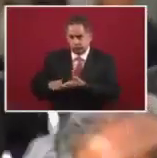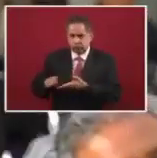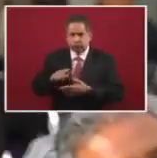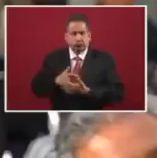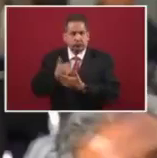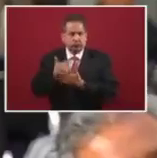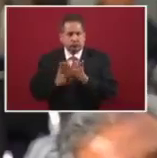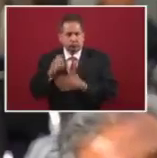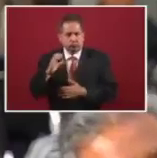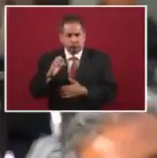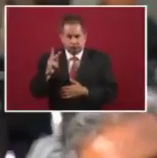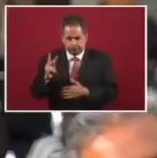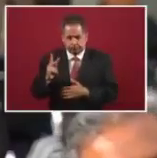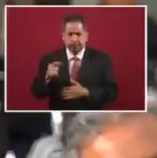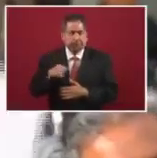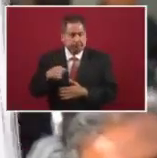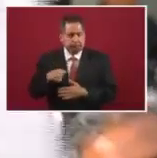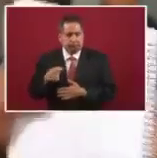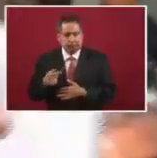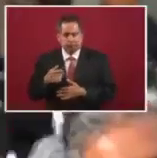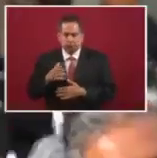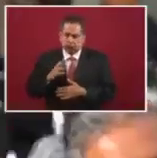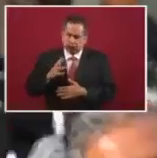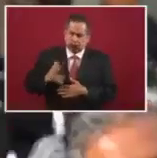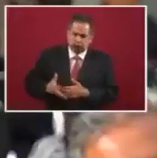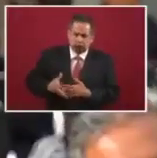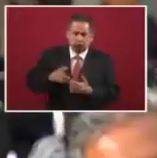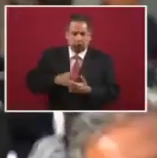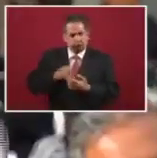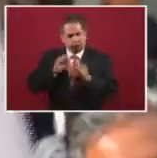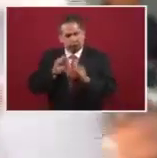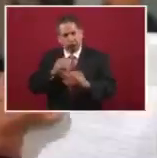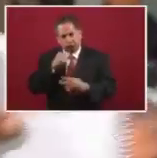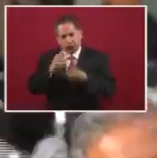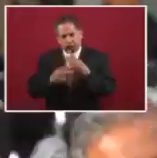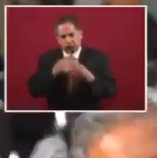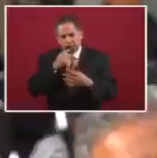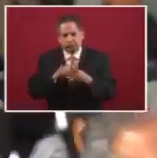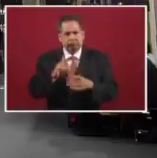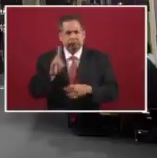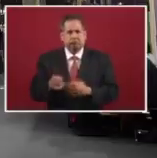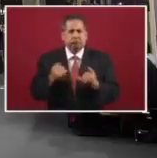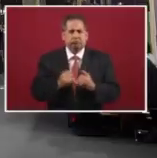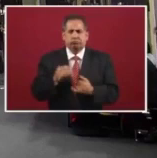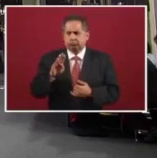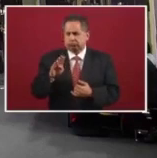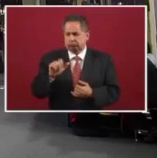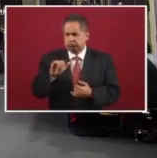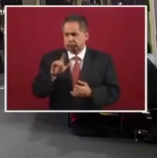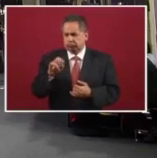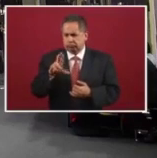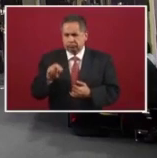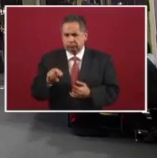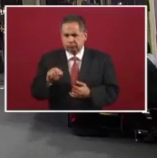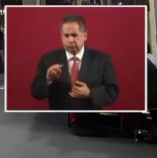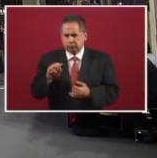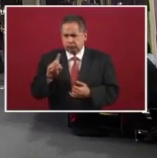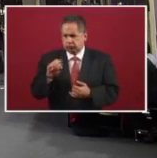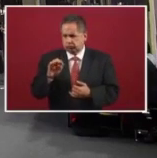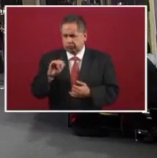contador público, y me enorgullece decírselo, como Belisario Domínguez, que ayer no lo